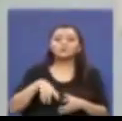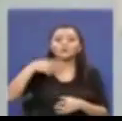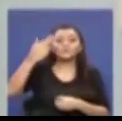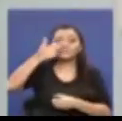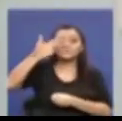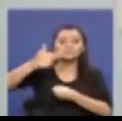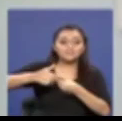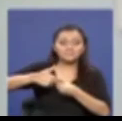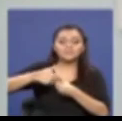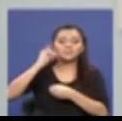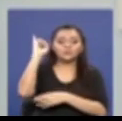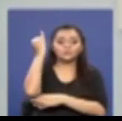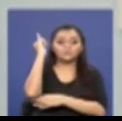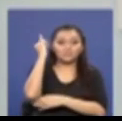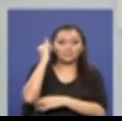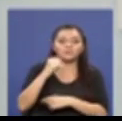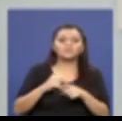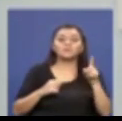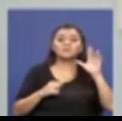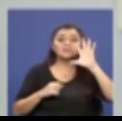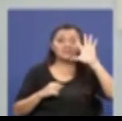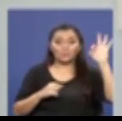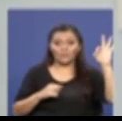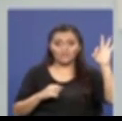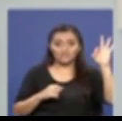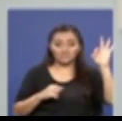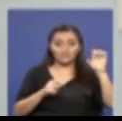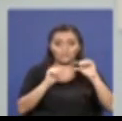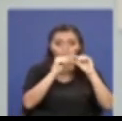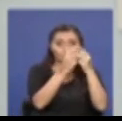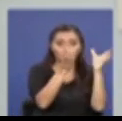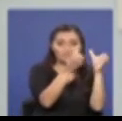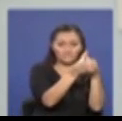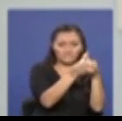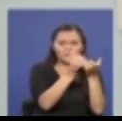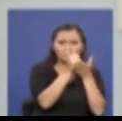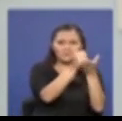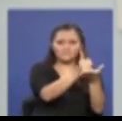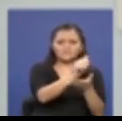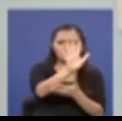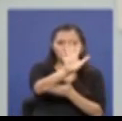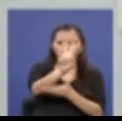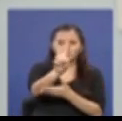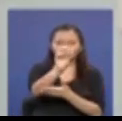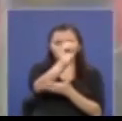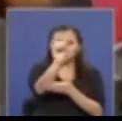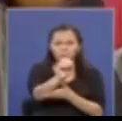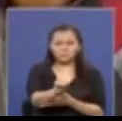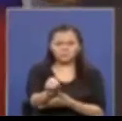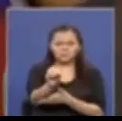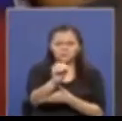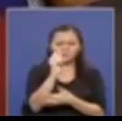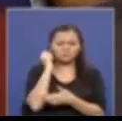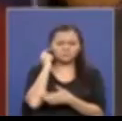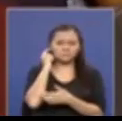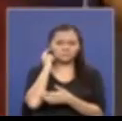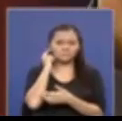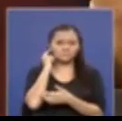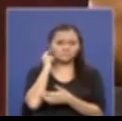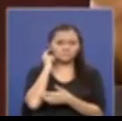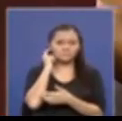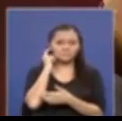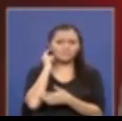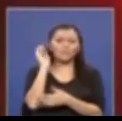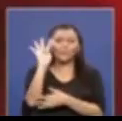50 clientes, 4% del total, se beneficiaban del 52% del subsidio. 4% de industrias